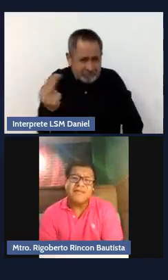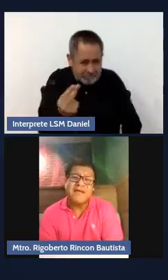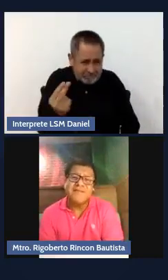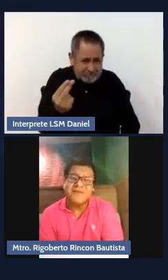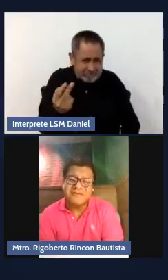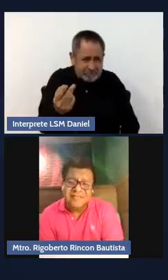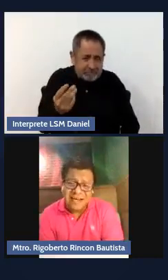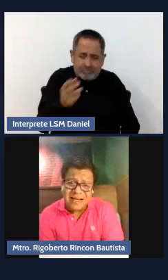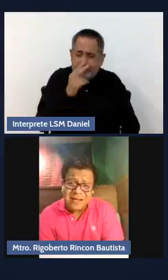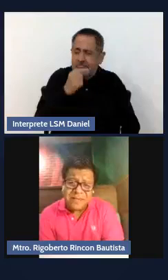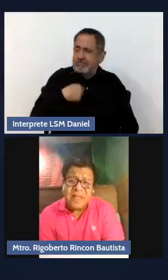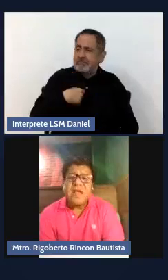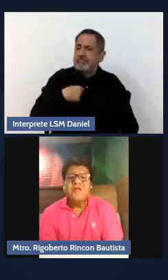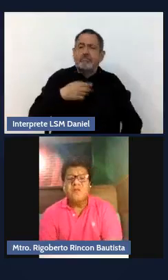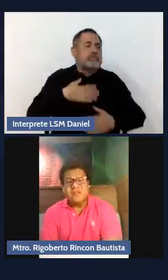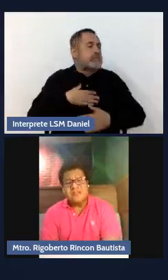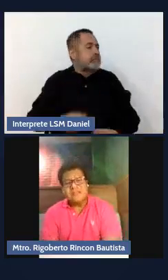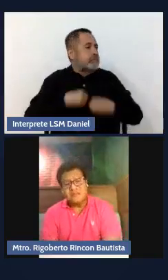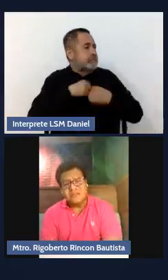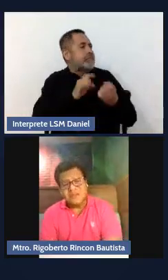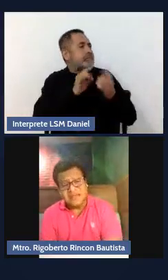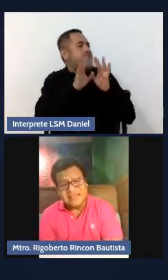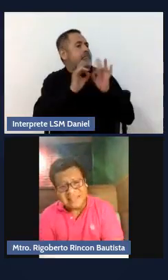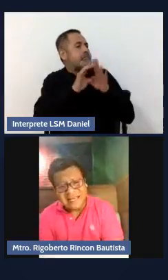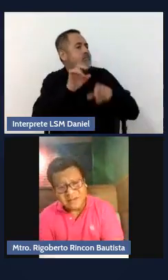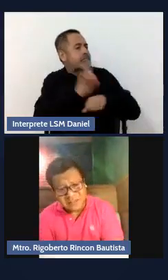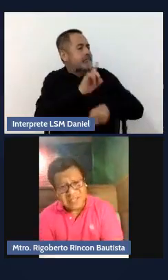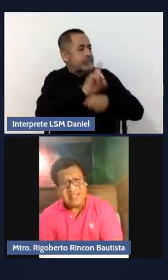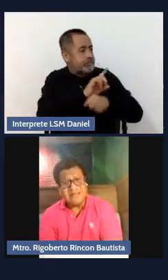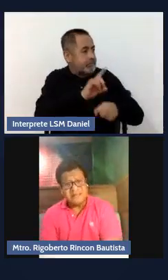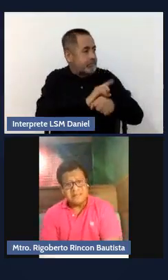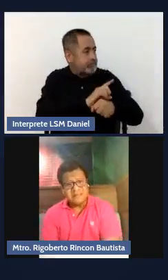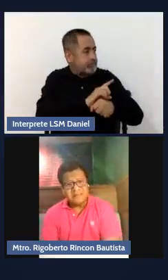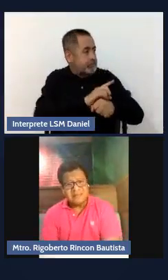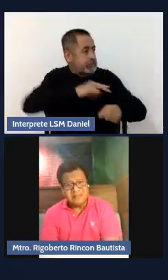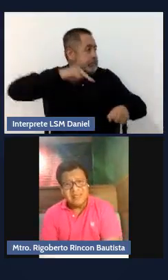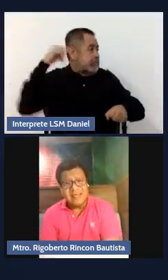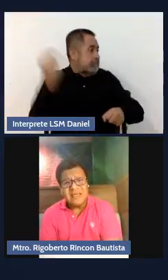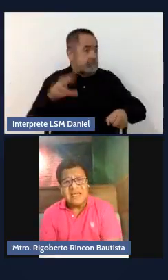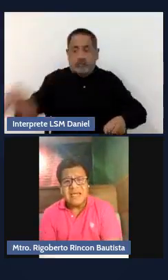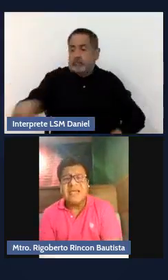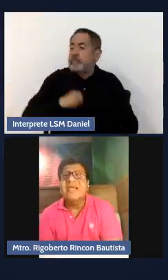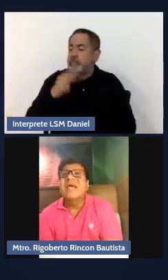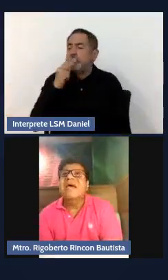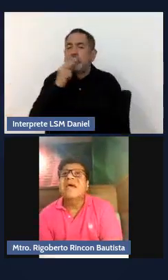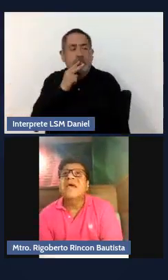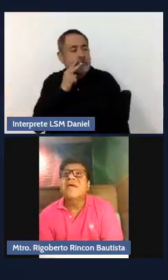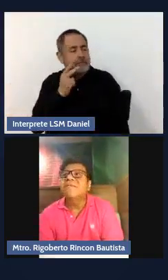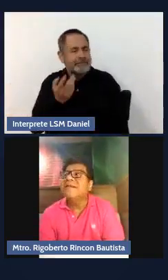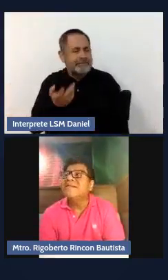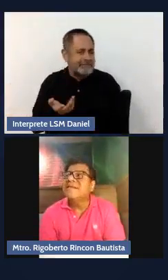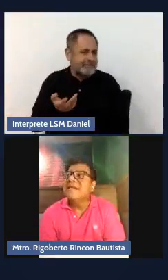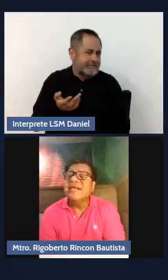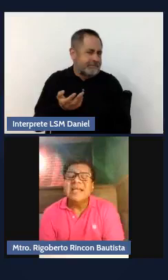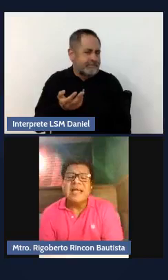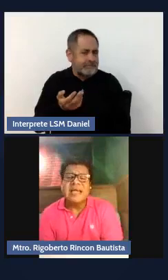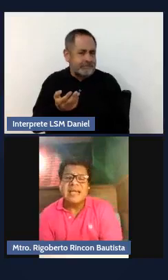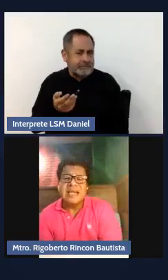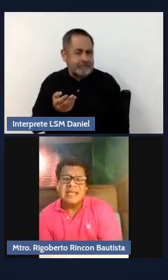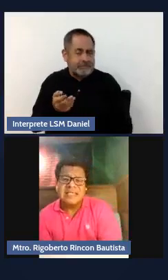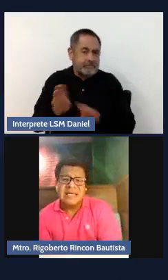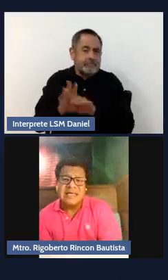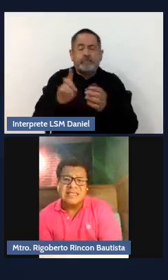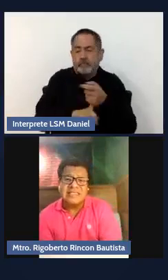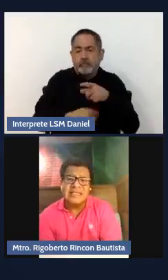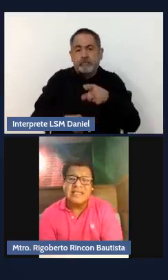afrontar nuestras situaciones día con día. ¿Sí? Eh, Pareciera